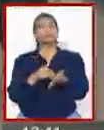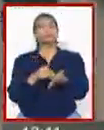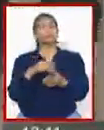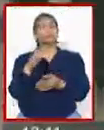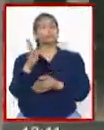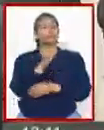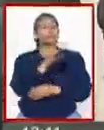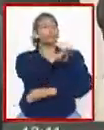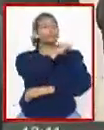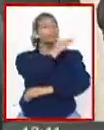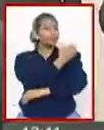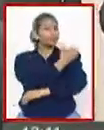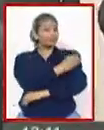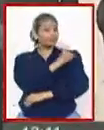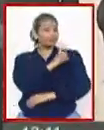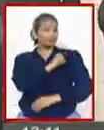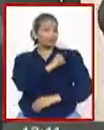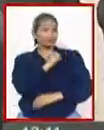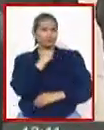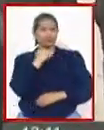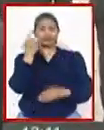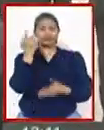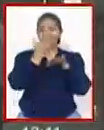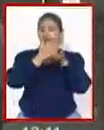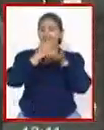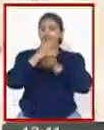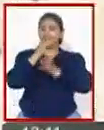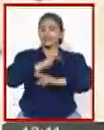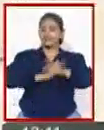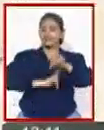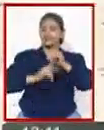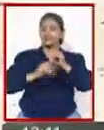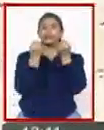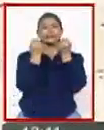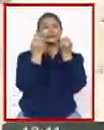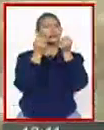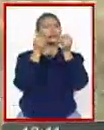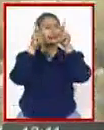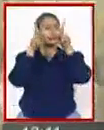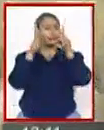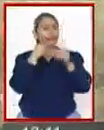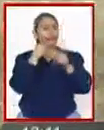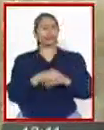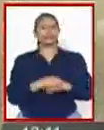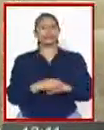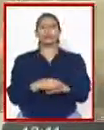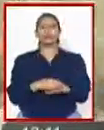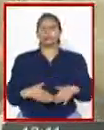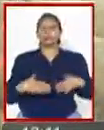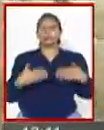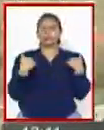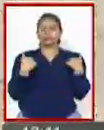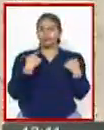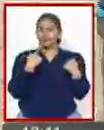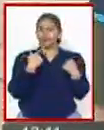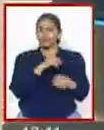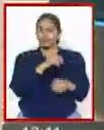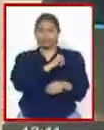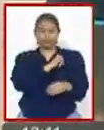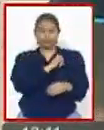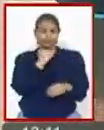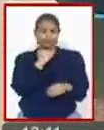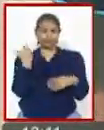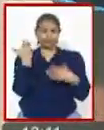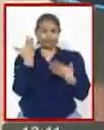uso de la fuerza pública, que es la policía, para retirar a toda esa gente. La cantidad de gente que estamos viendo es desproporcionada a la fuerza con la que la policía se ha